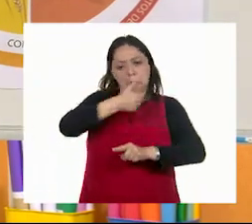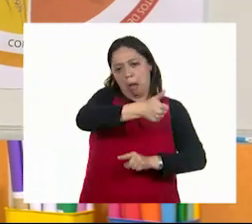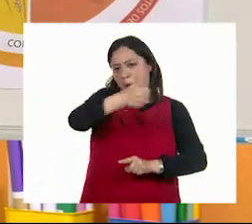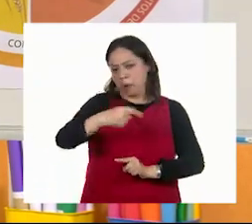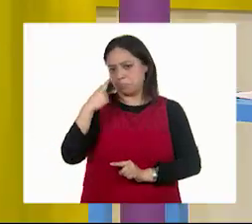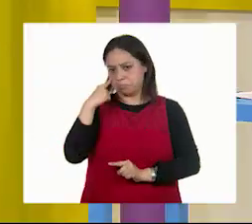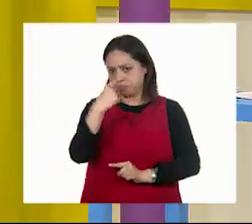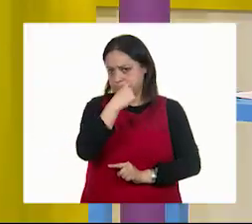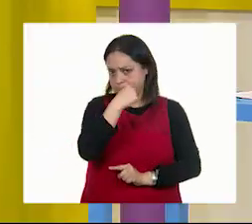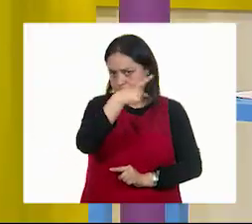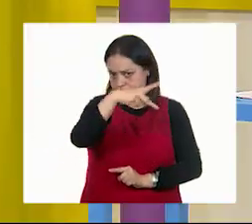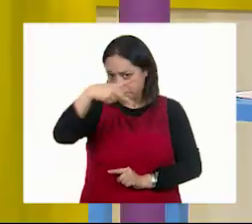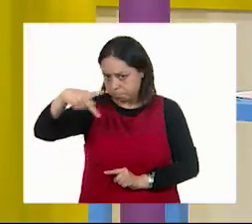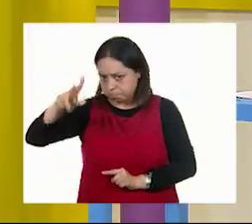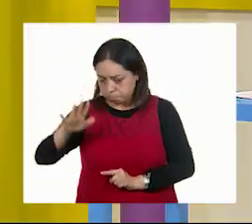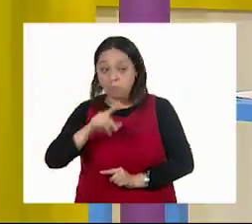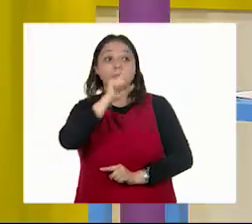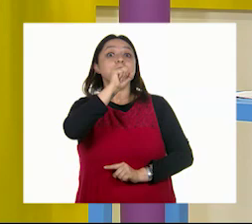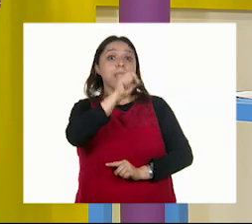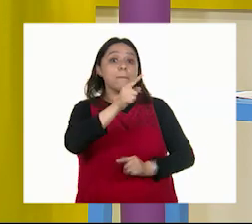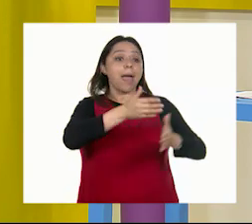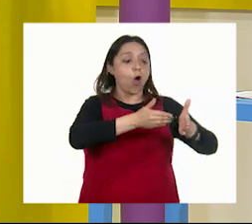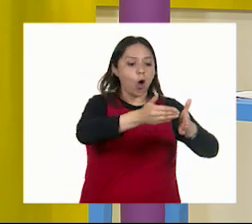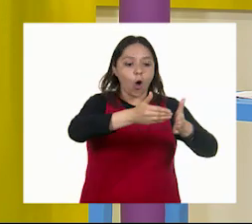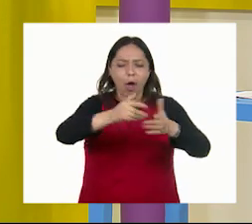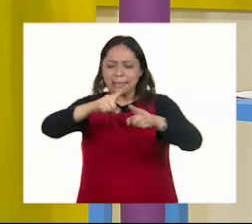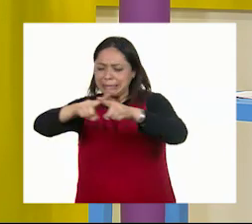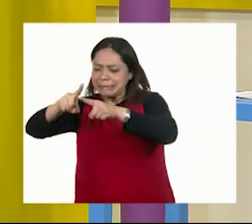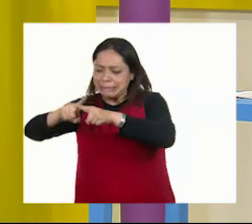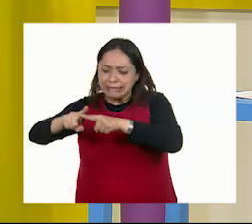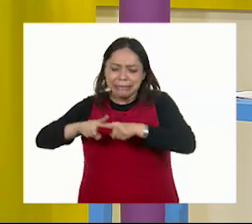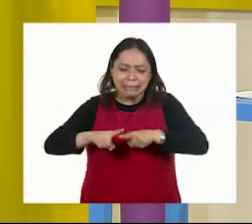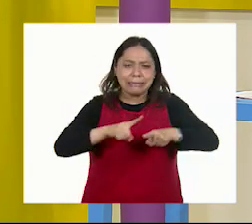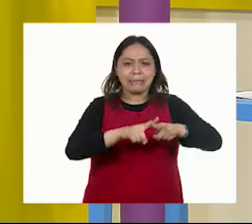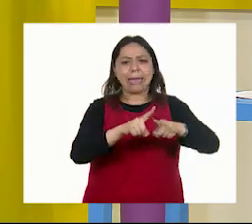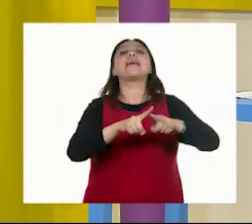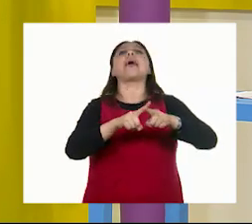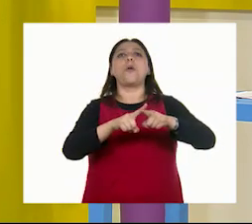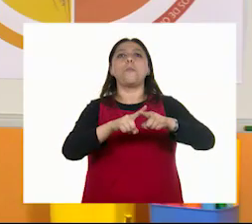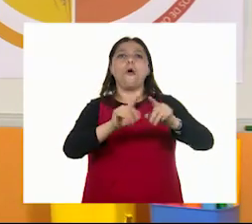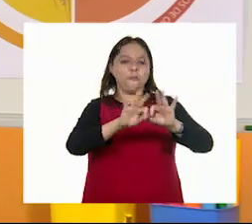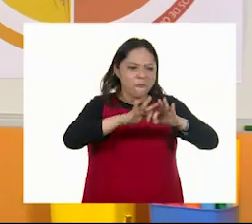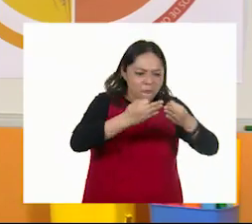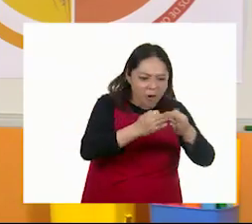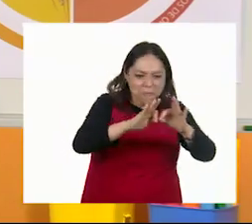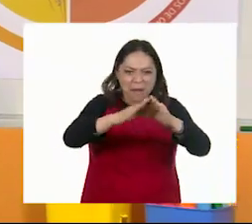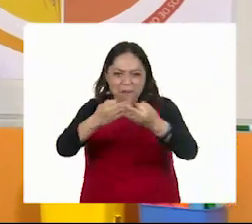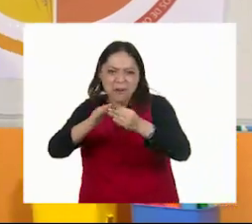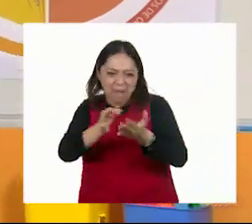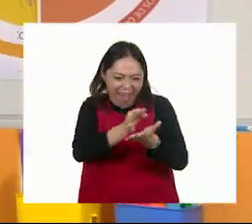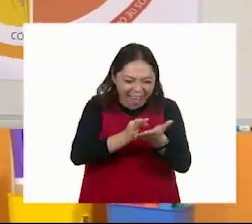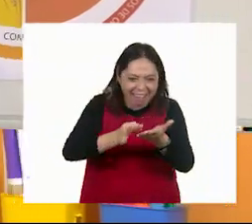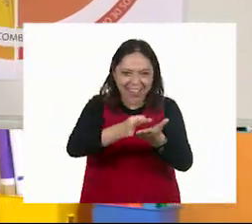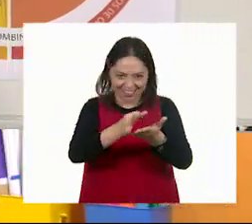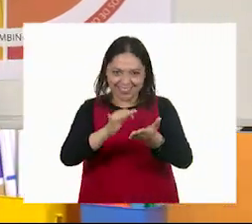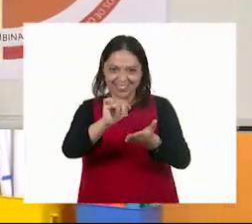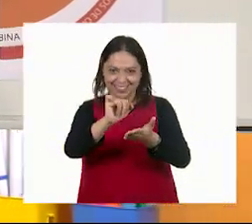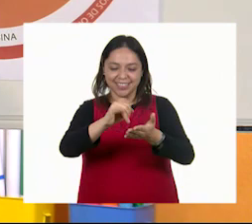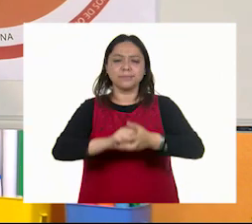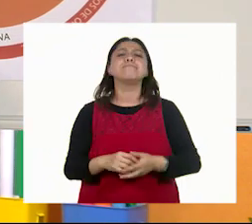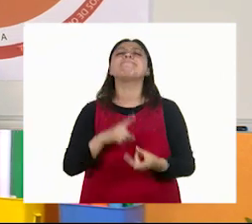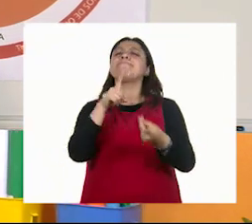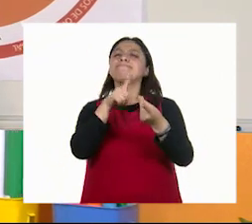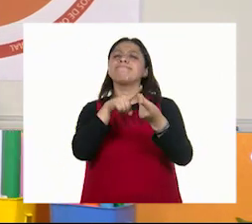Oye, Ale, y además de muchas maneras de prepararla, hay muchas formas y tipos de pasta. ¡Ay! Sí es cierto, maestra, Leni. ¿En dónde va la pasta?